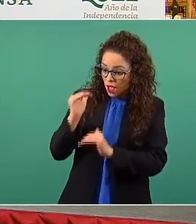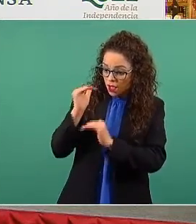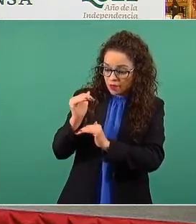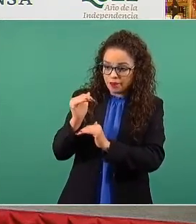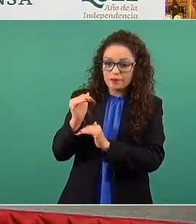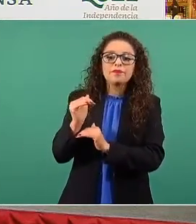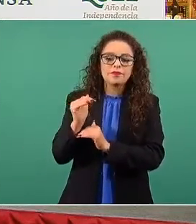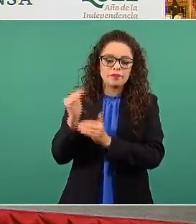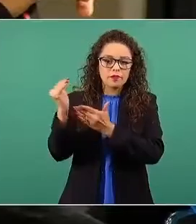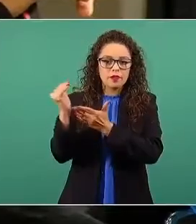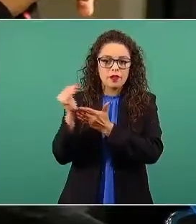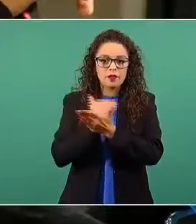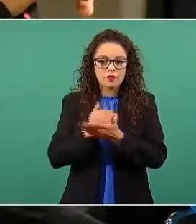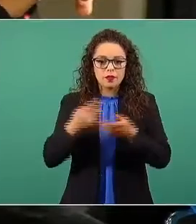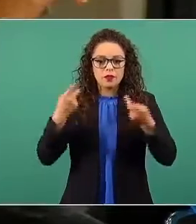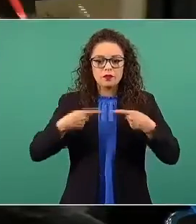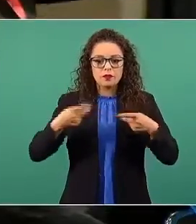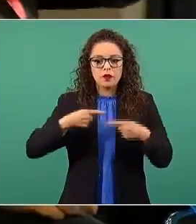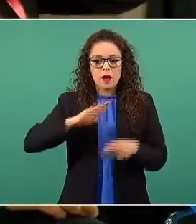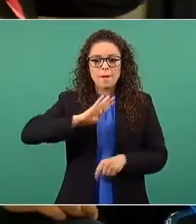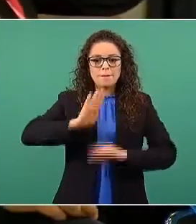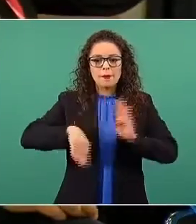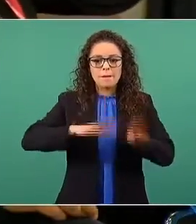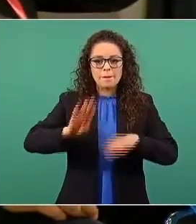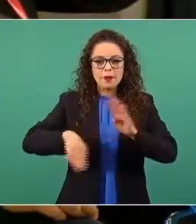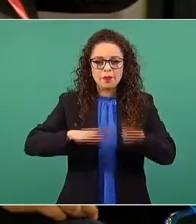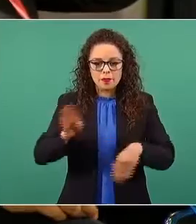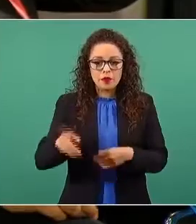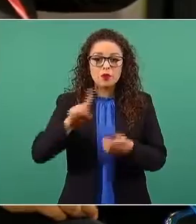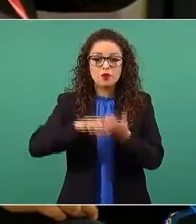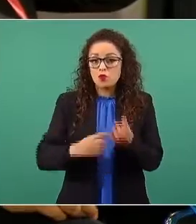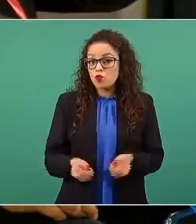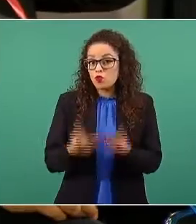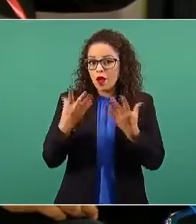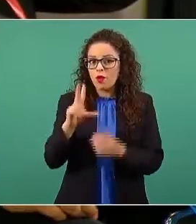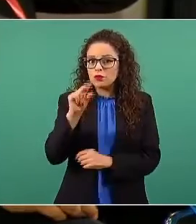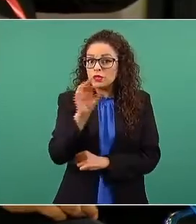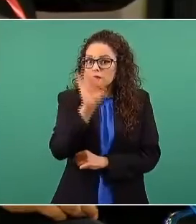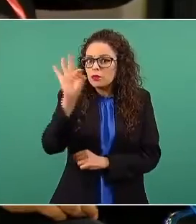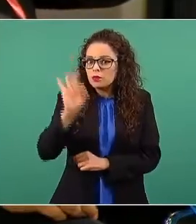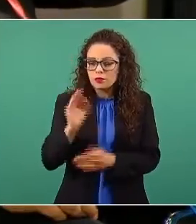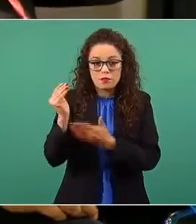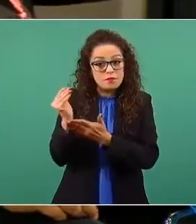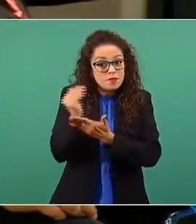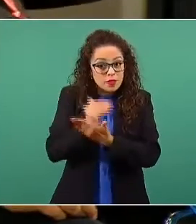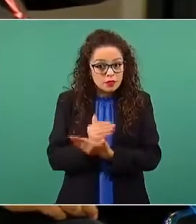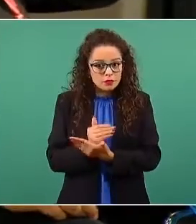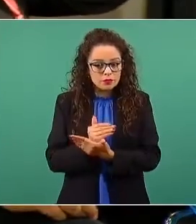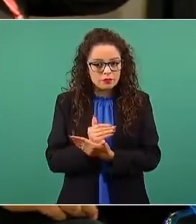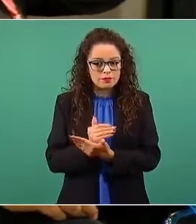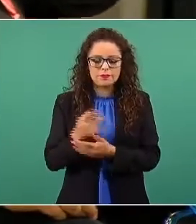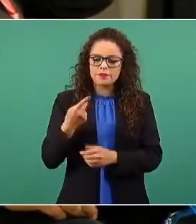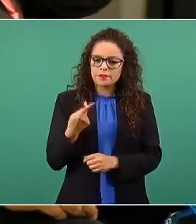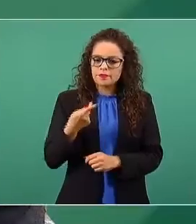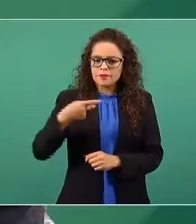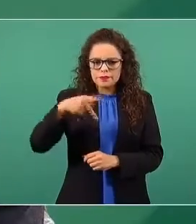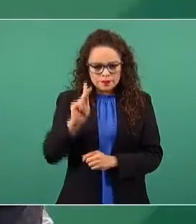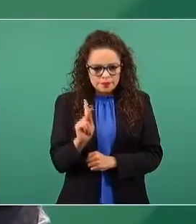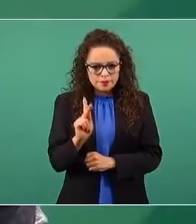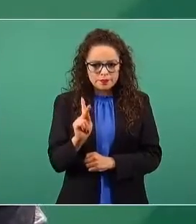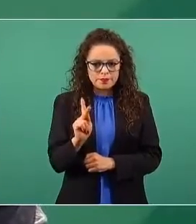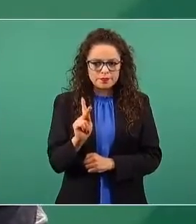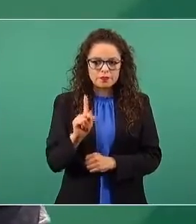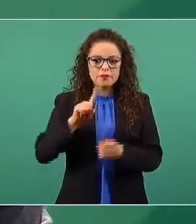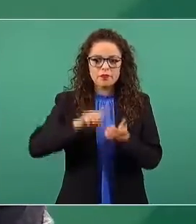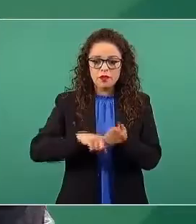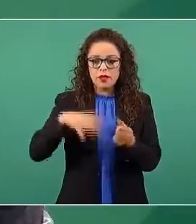la mortalidad en 80%. Ahora, de cualquier manera, el ciclo de